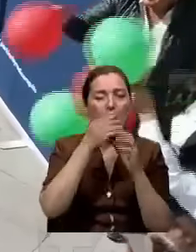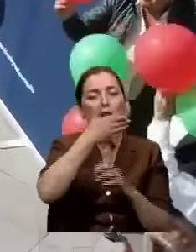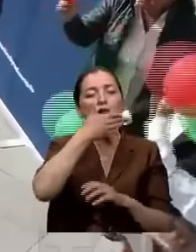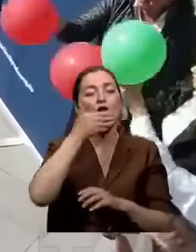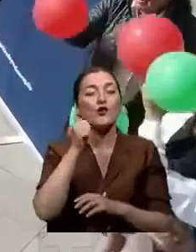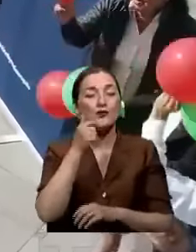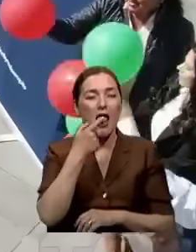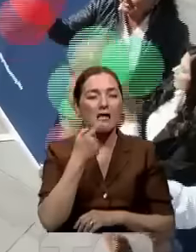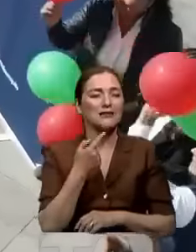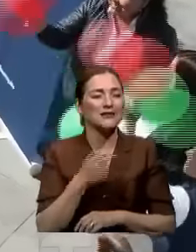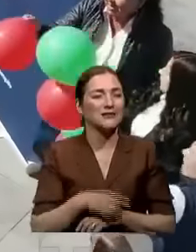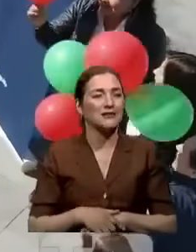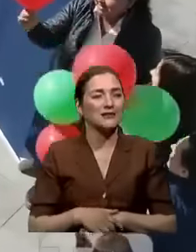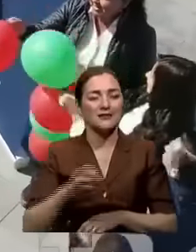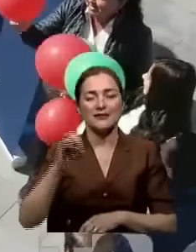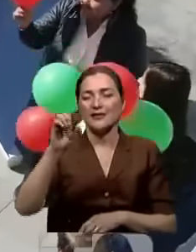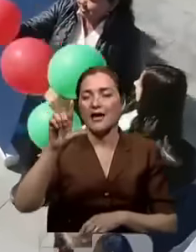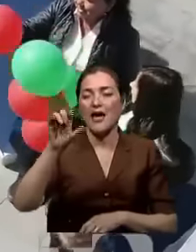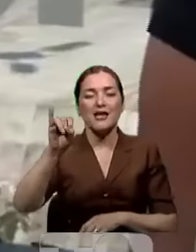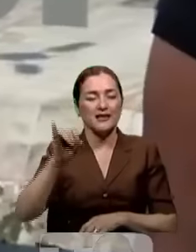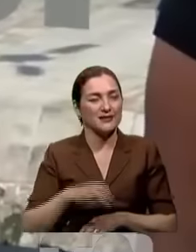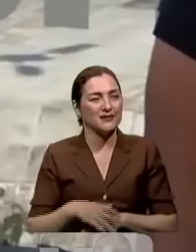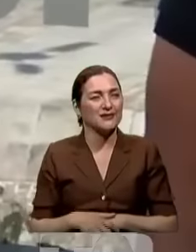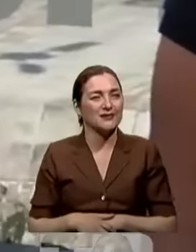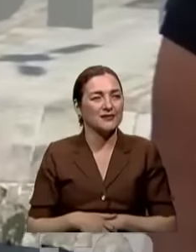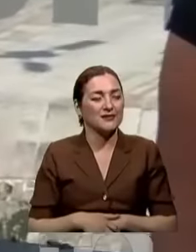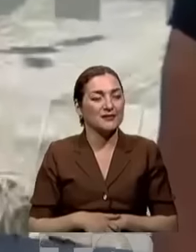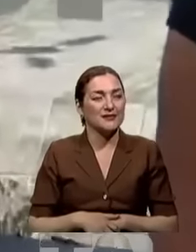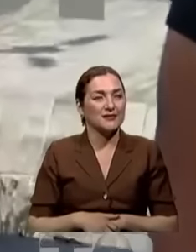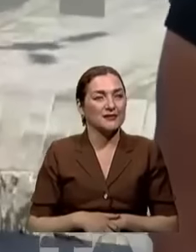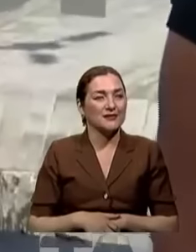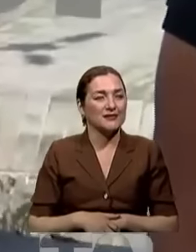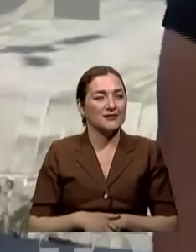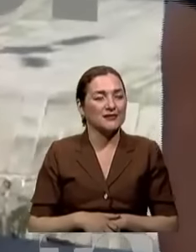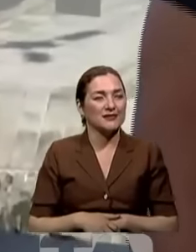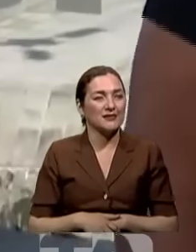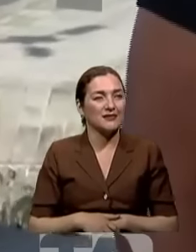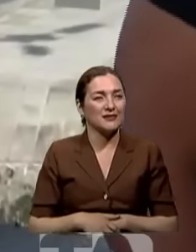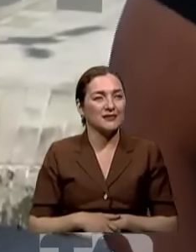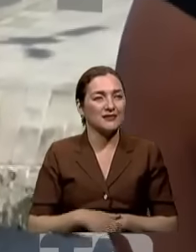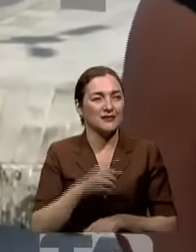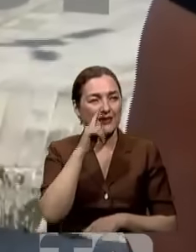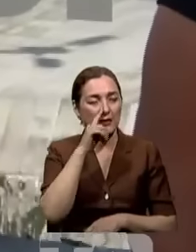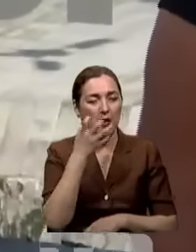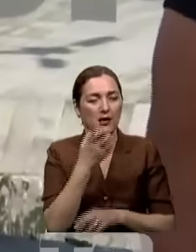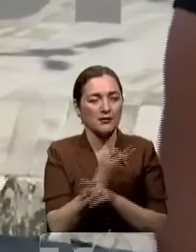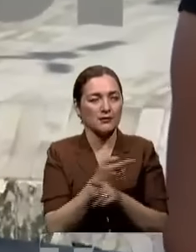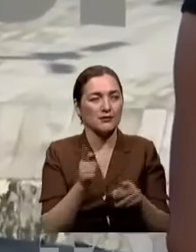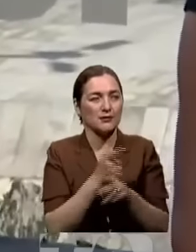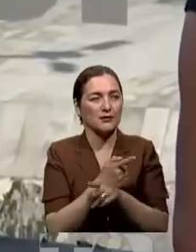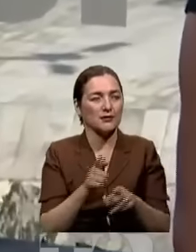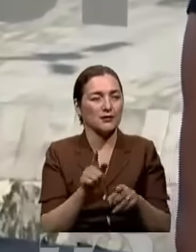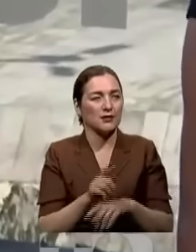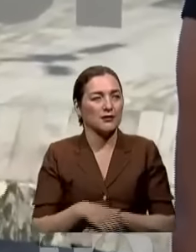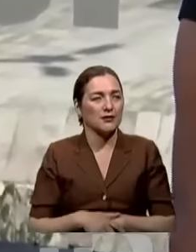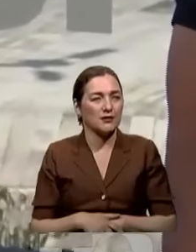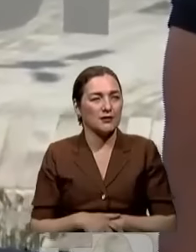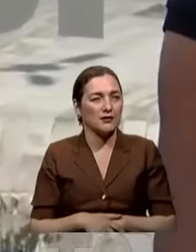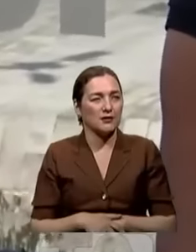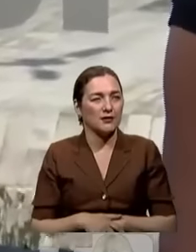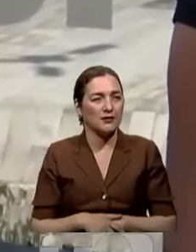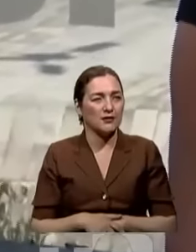sabor. Elita, ¿cómo lo sentiste tú? Bueno, para mí el pan está un poquito diferente, no sé si tiene que ver un poquito el